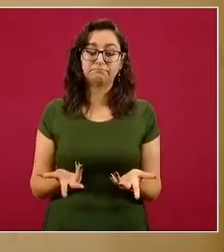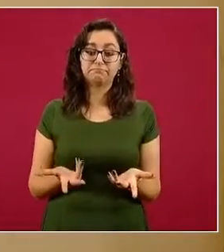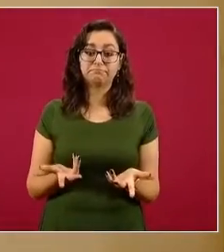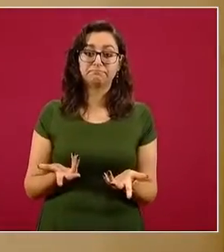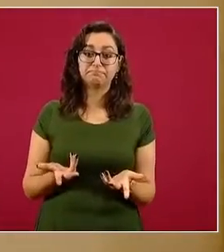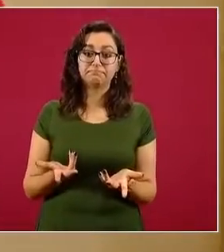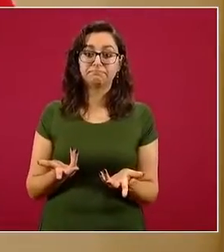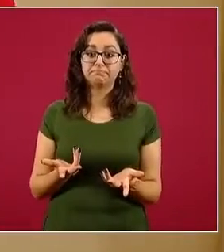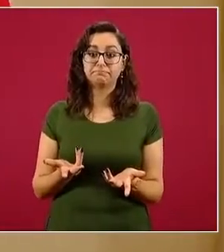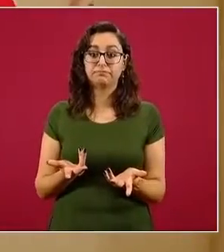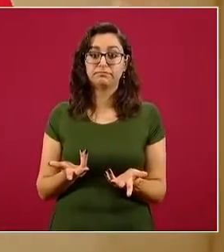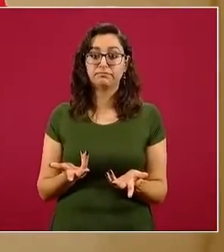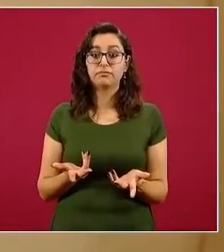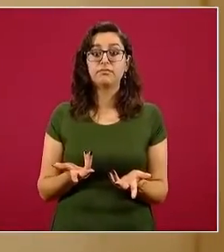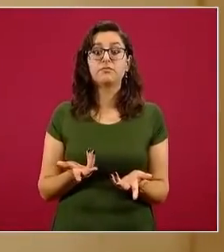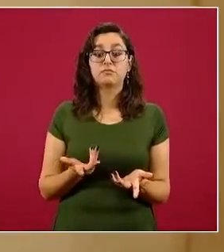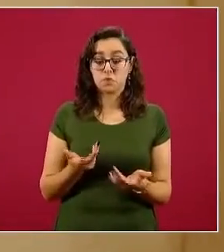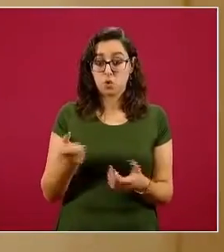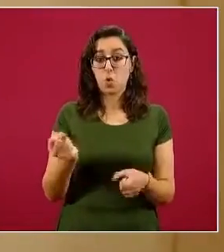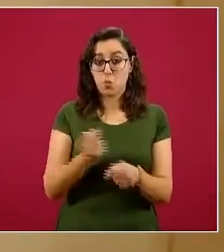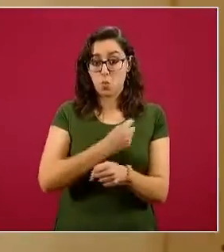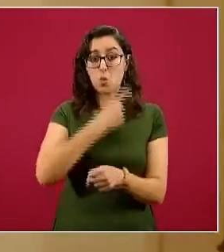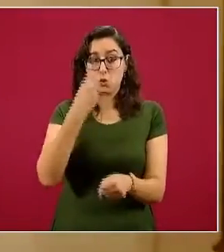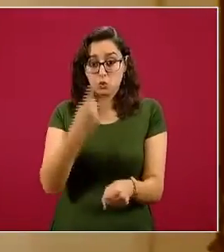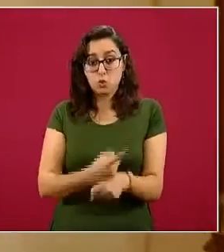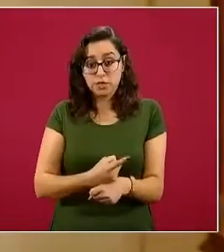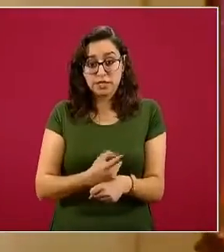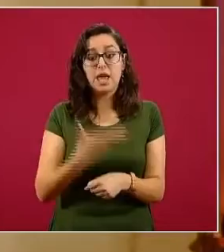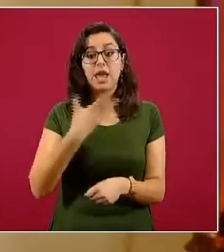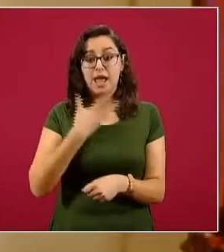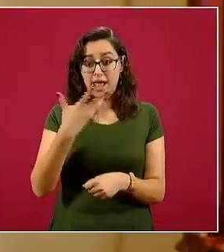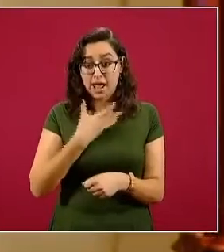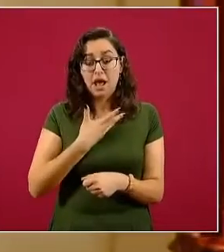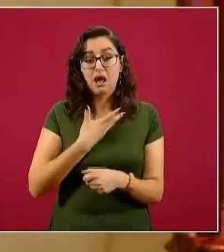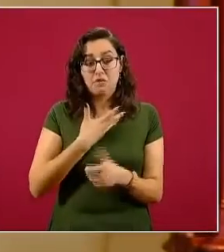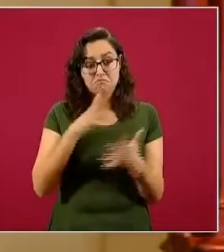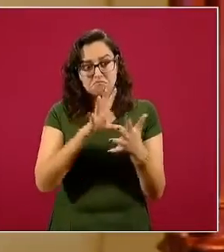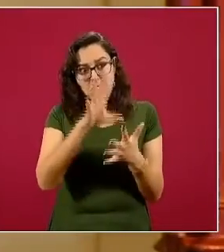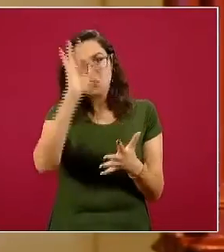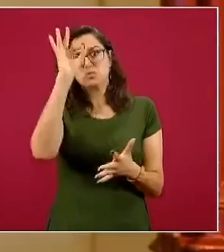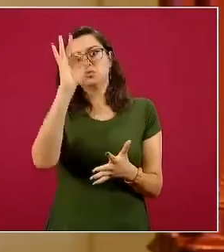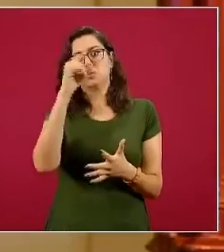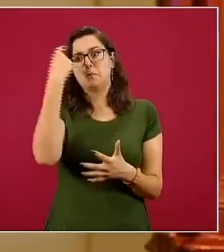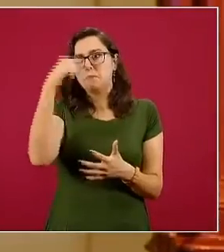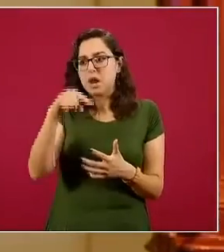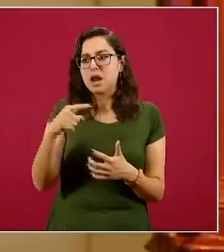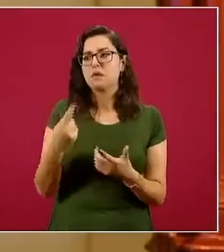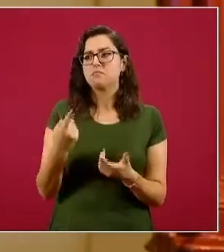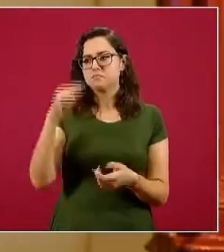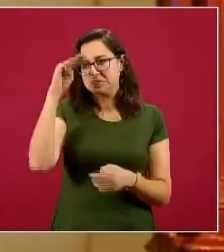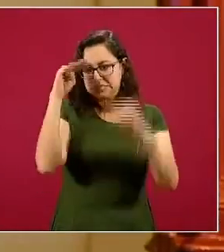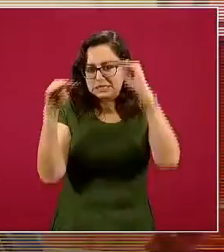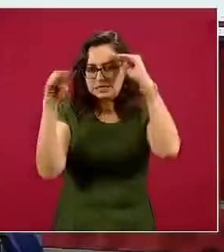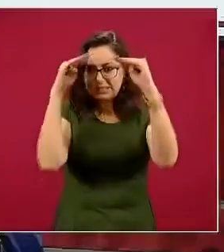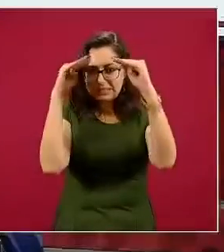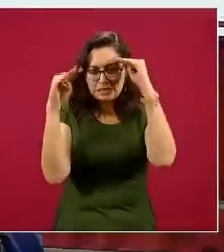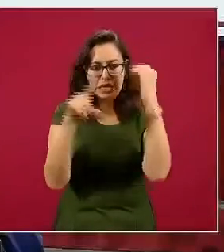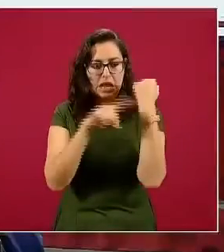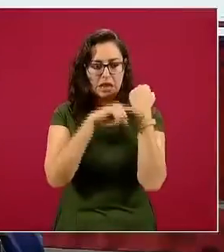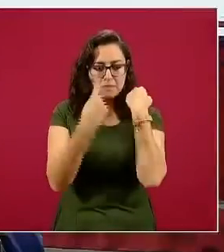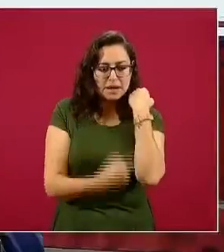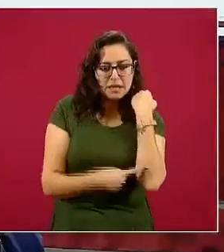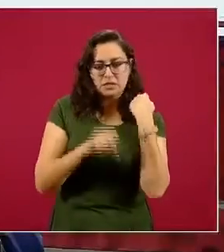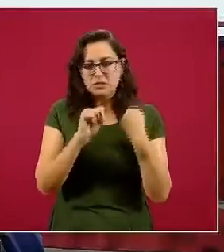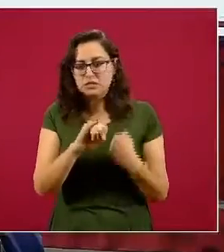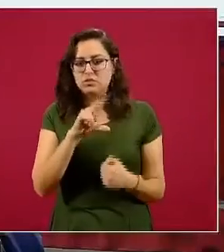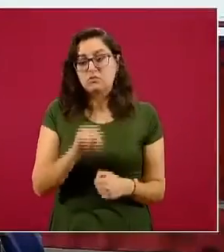una opción más para la planificación compartida y no recargar toda